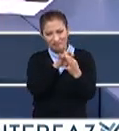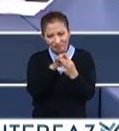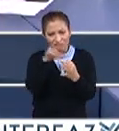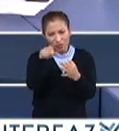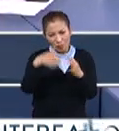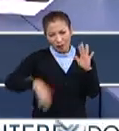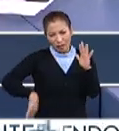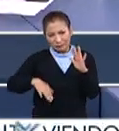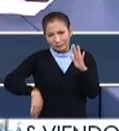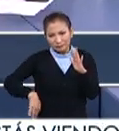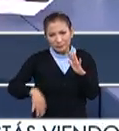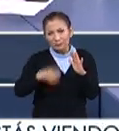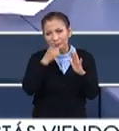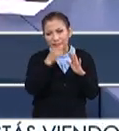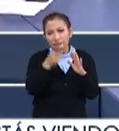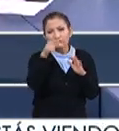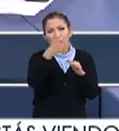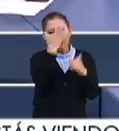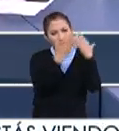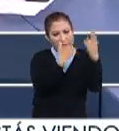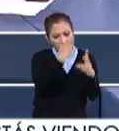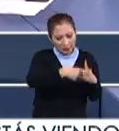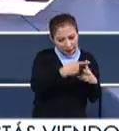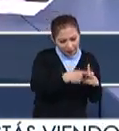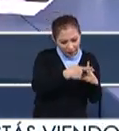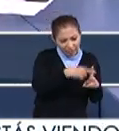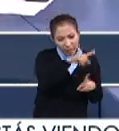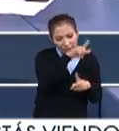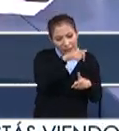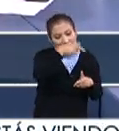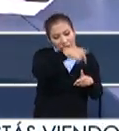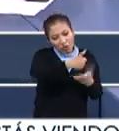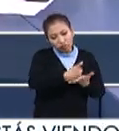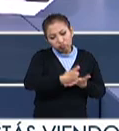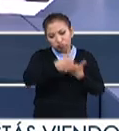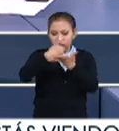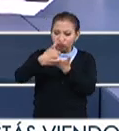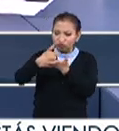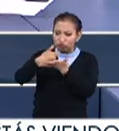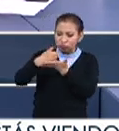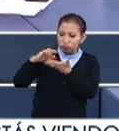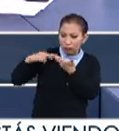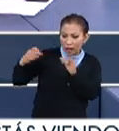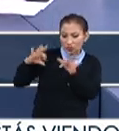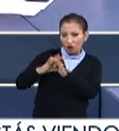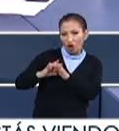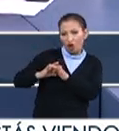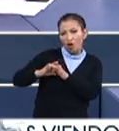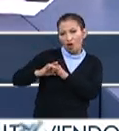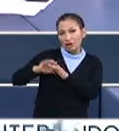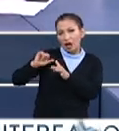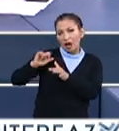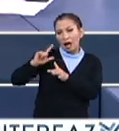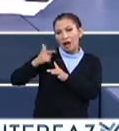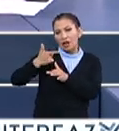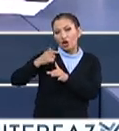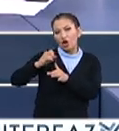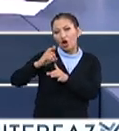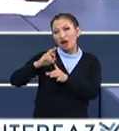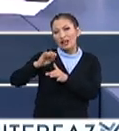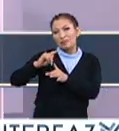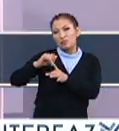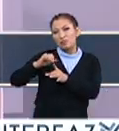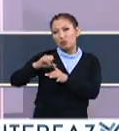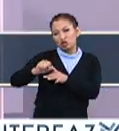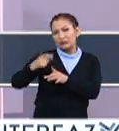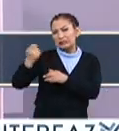que, bueno, tú nos decías que estudiaste matemáticas y que eso pues se relaciona directamente con los algoritmos. Platícanos